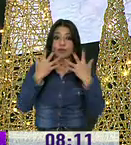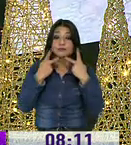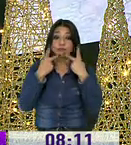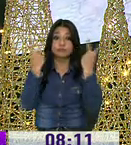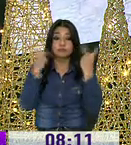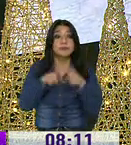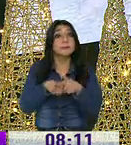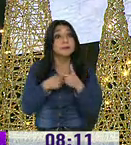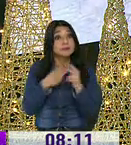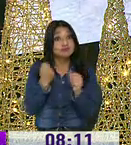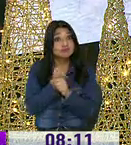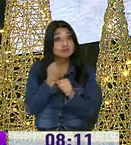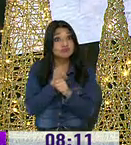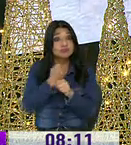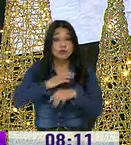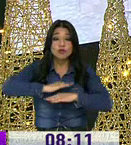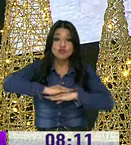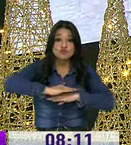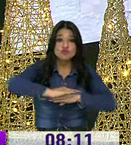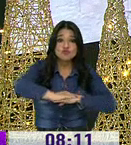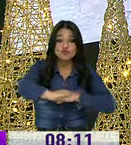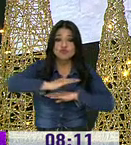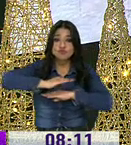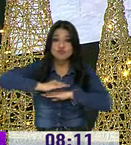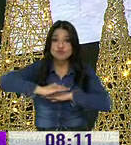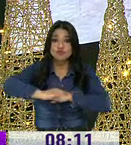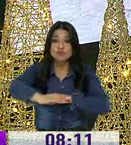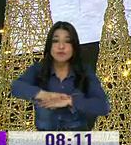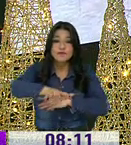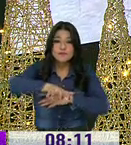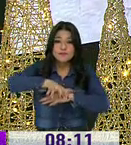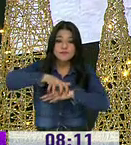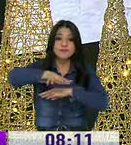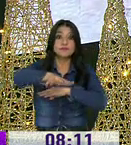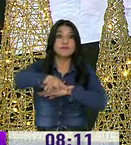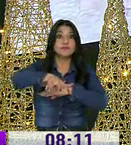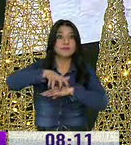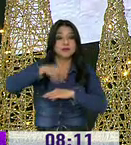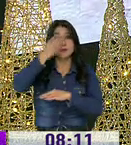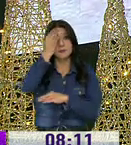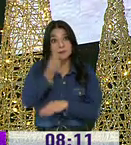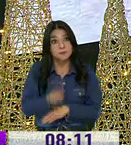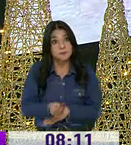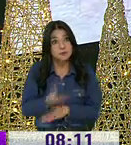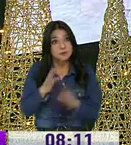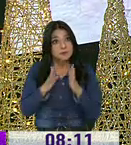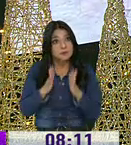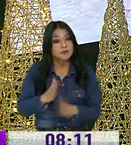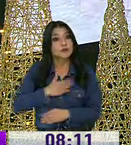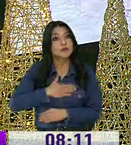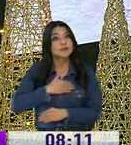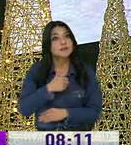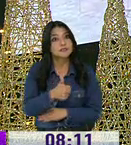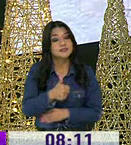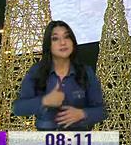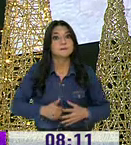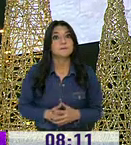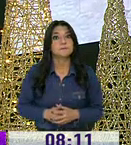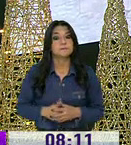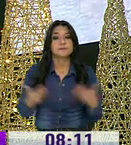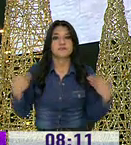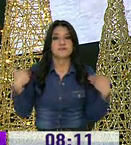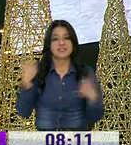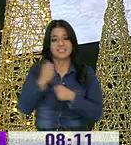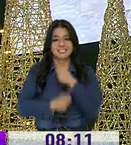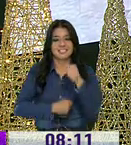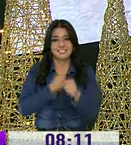los trabajos de repavimentación en esta vía. Así que, muy buenos días, Iván, ¿cómo estás? Buen año para